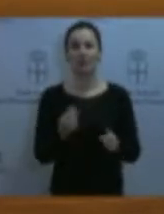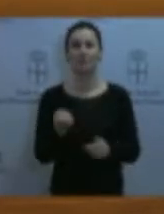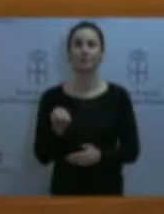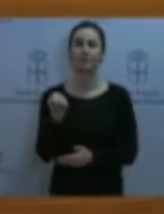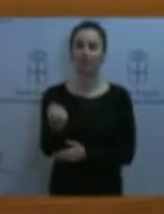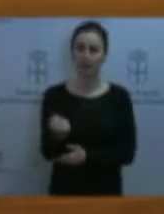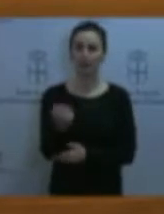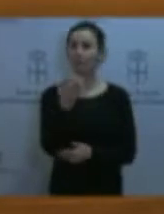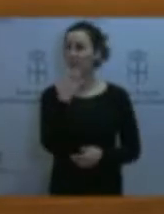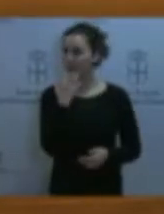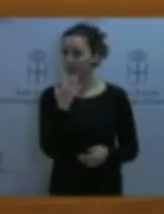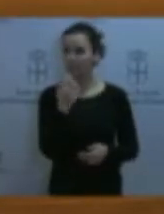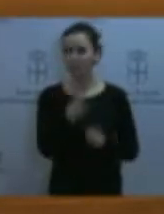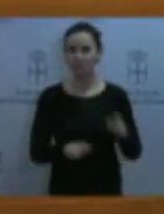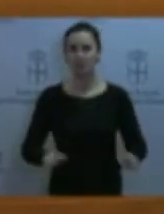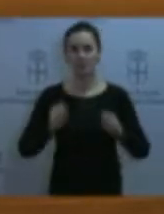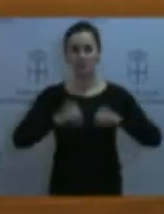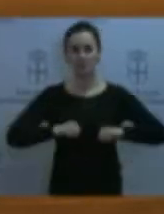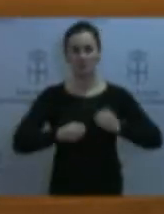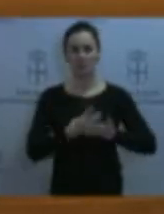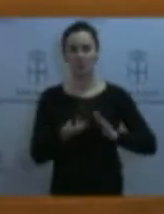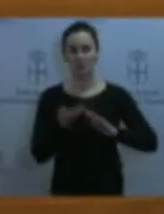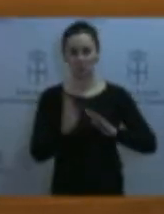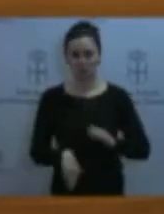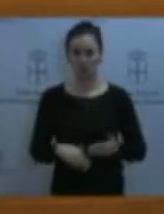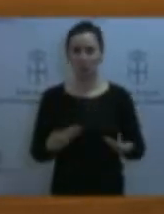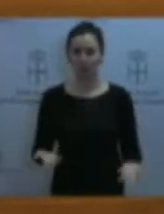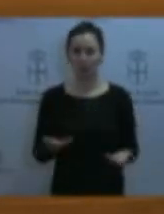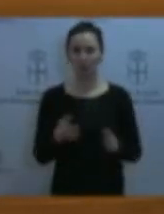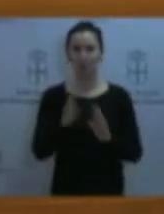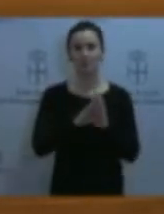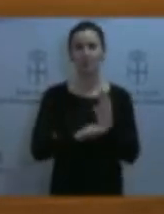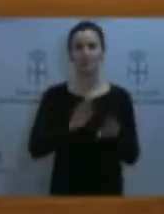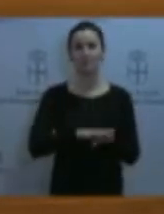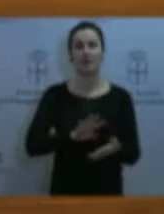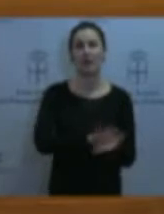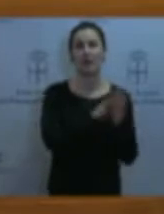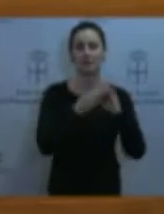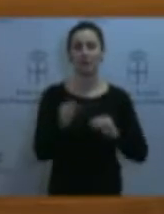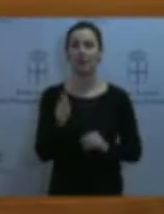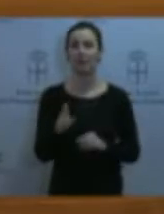menores. Alcanzar medidas para aplicar el derecho de salud, por ejemplo, como factores